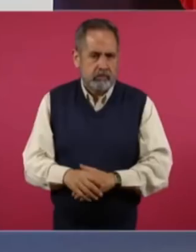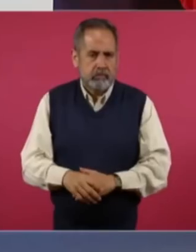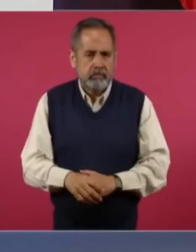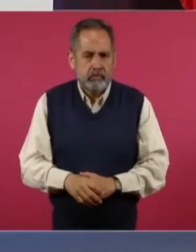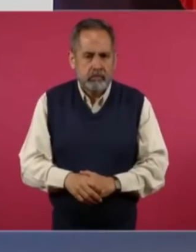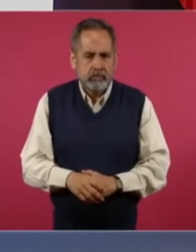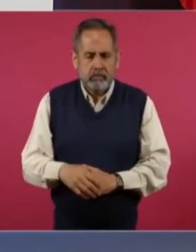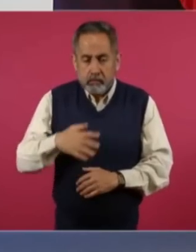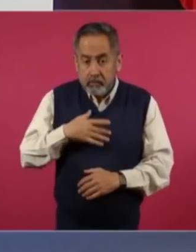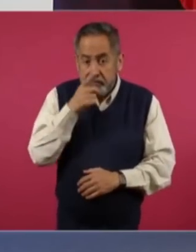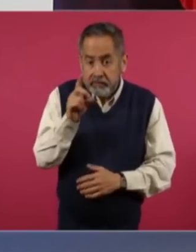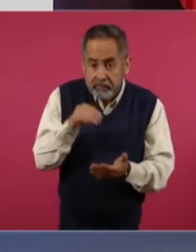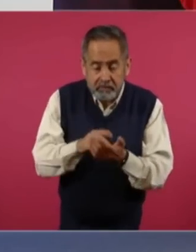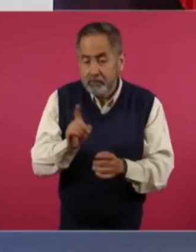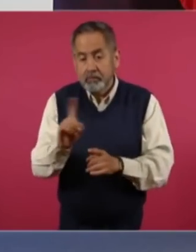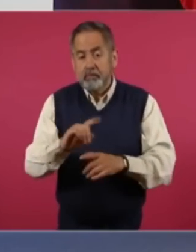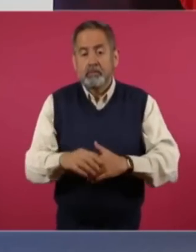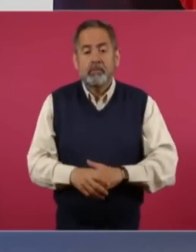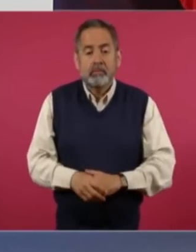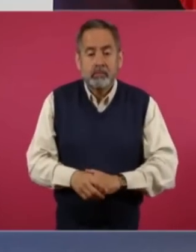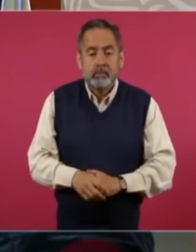Yo decía 30,000, no.